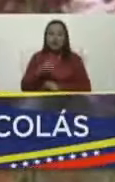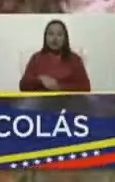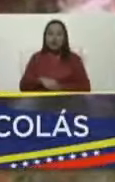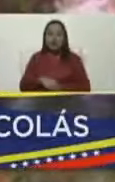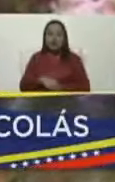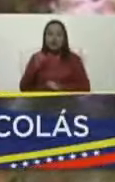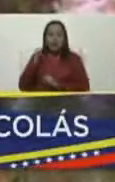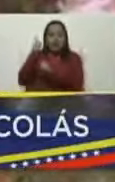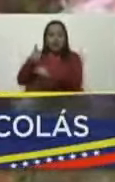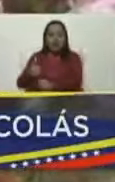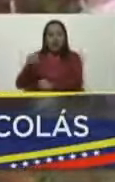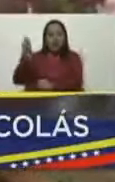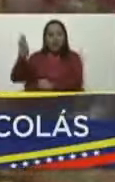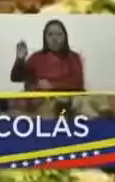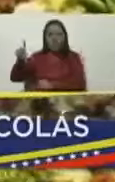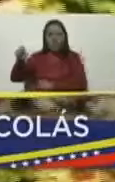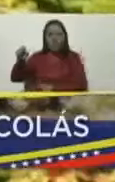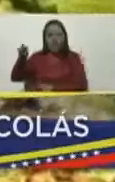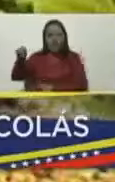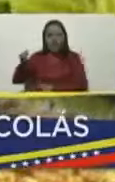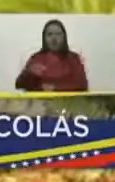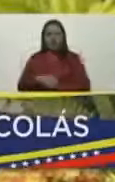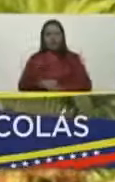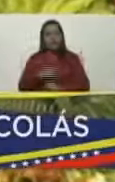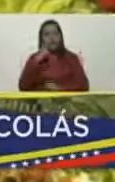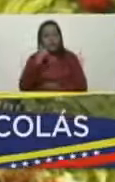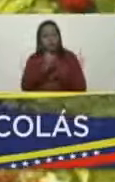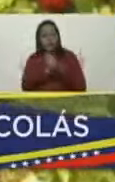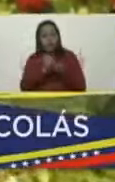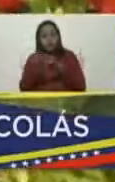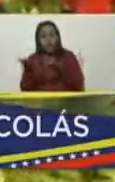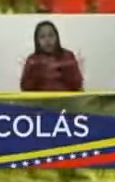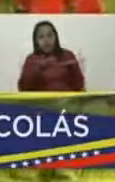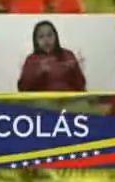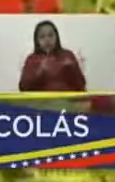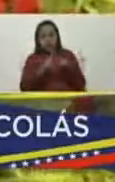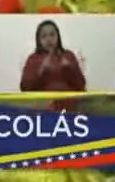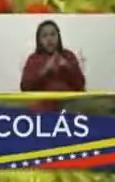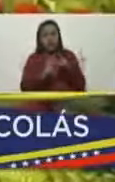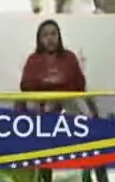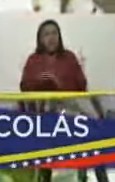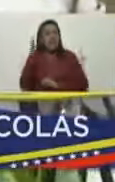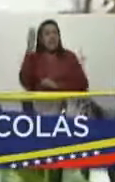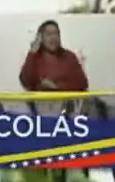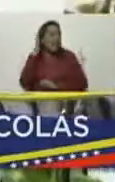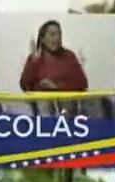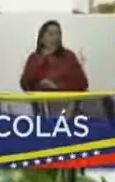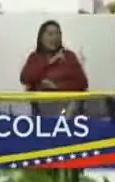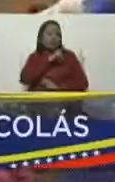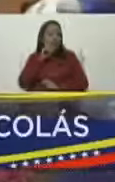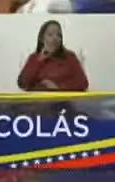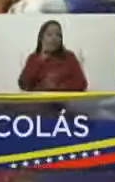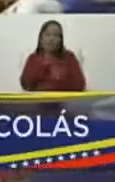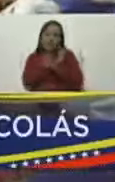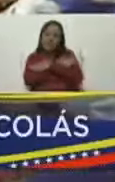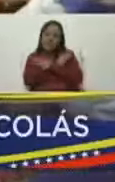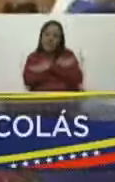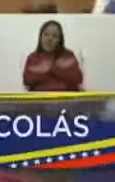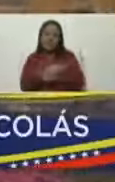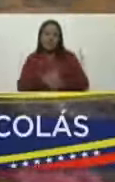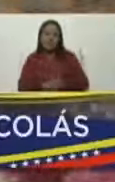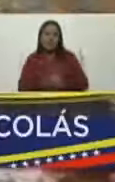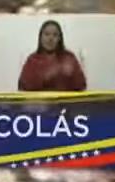de Belén. Bueno, para que ustedes vean, como dice uno, el que sabe, sabe. Felicitaciones, Jorge. Gracias. Bueno,